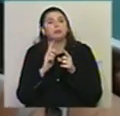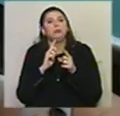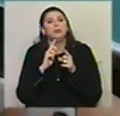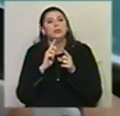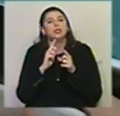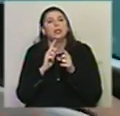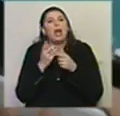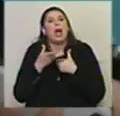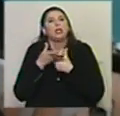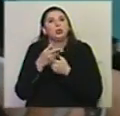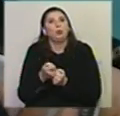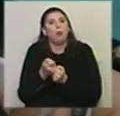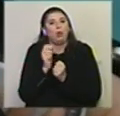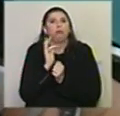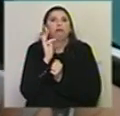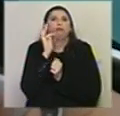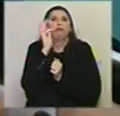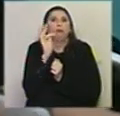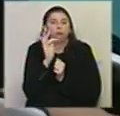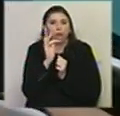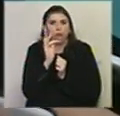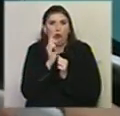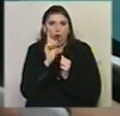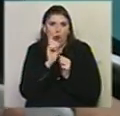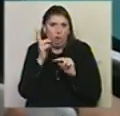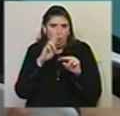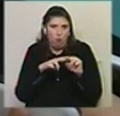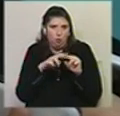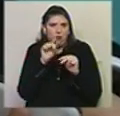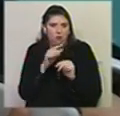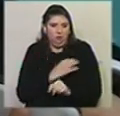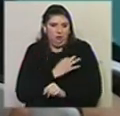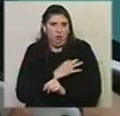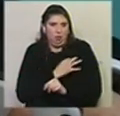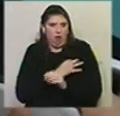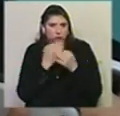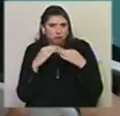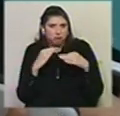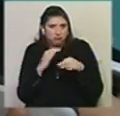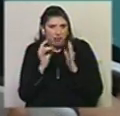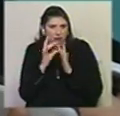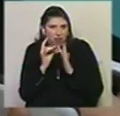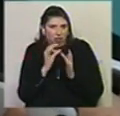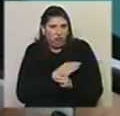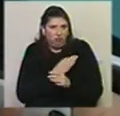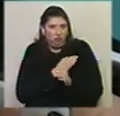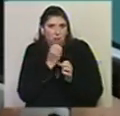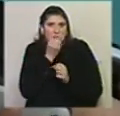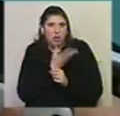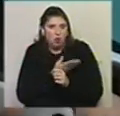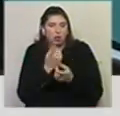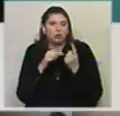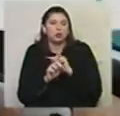un tiempo de alguna manera razonable y en tercer lugar aquellos que, bueno, si bien no curan, si bien no prolongan la